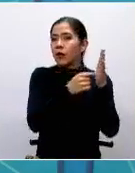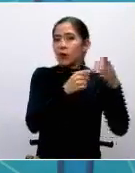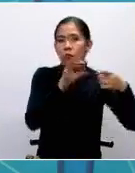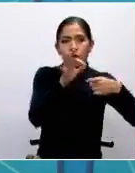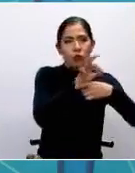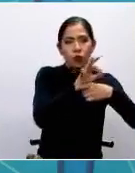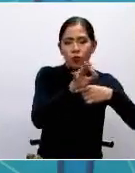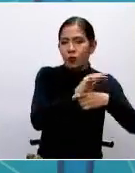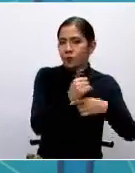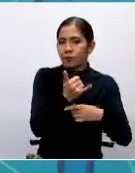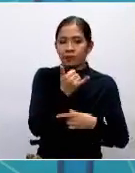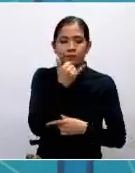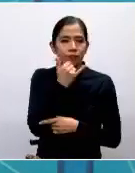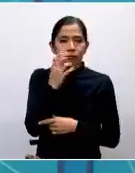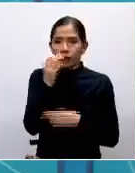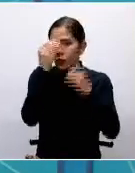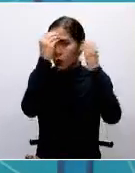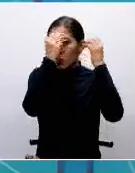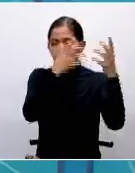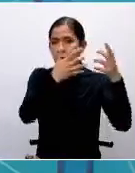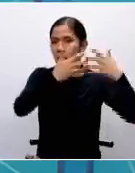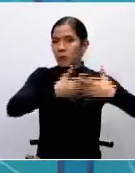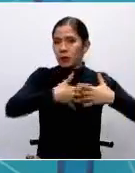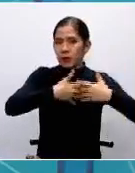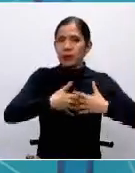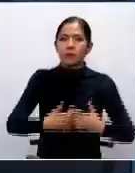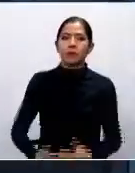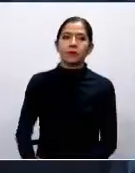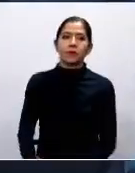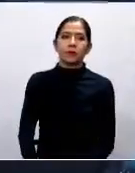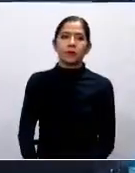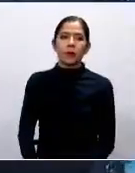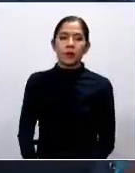están siendo incumplidas por esta empresa.